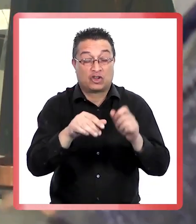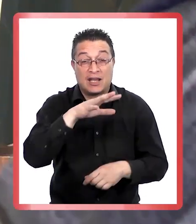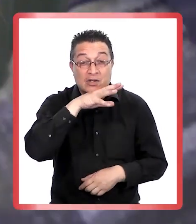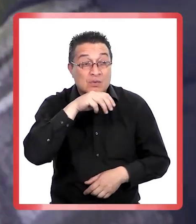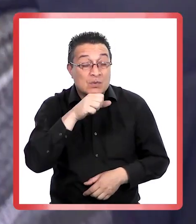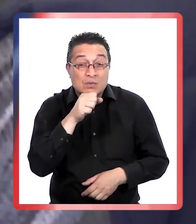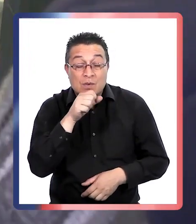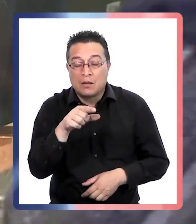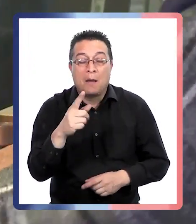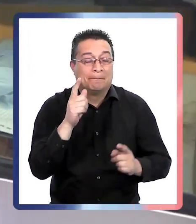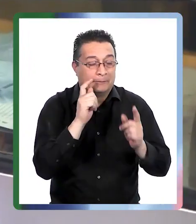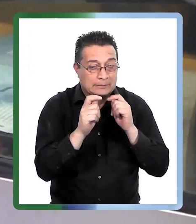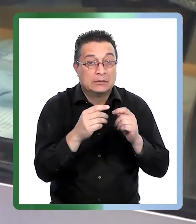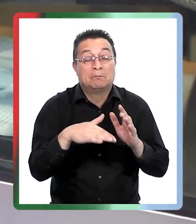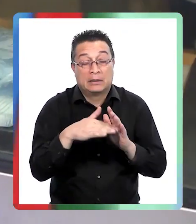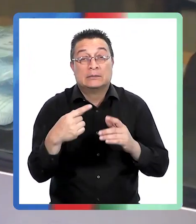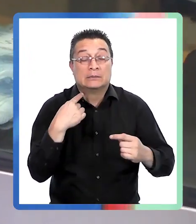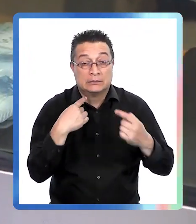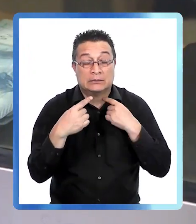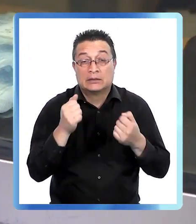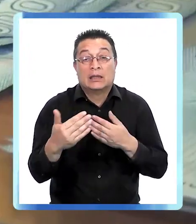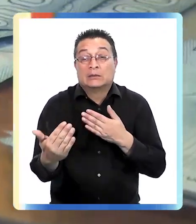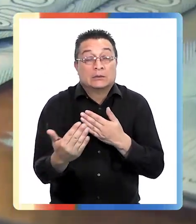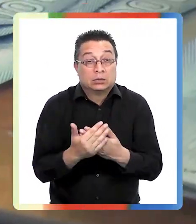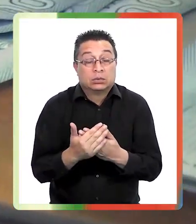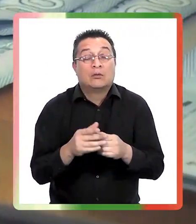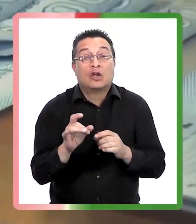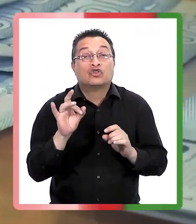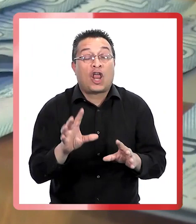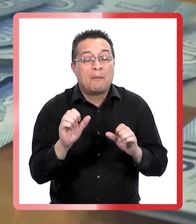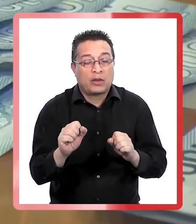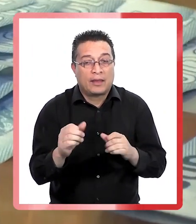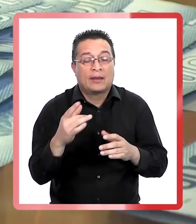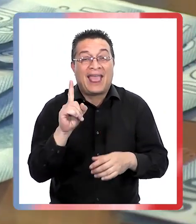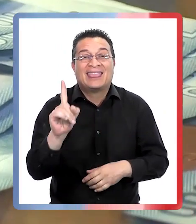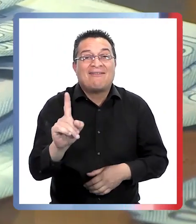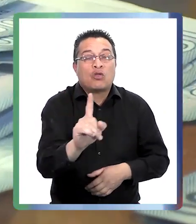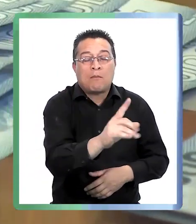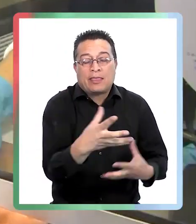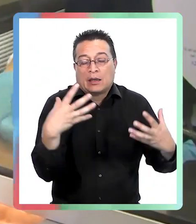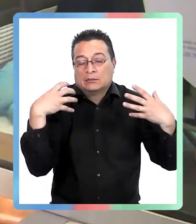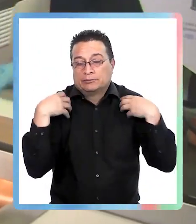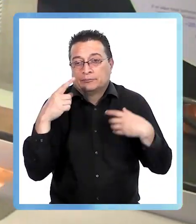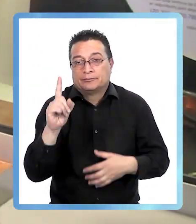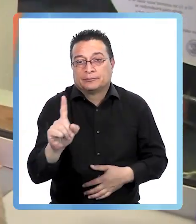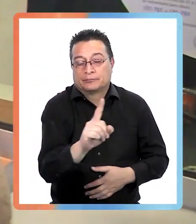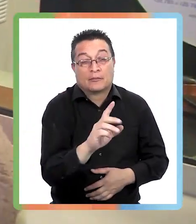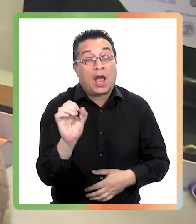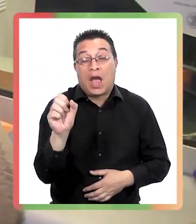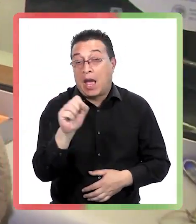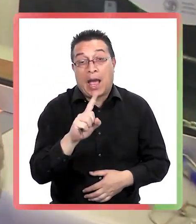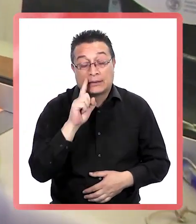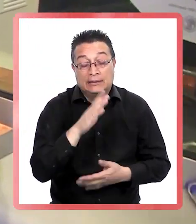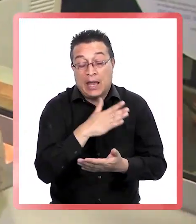quedan expuestas a todos los riesgos, a todas las posibilidades de lo que les pueda ocurrir, solamente pueden enfrentarlas individualmente, ¿no? Porque así ha